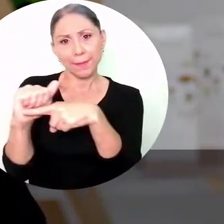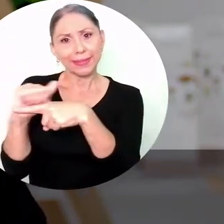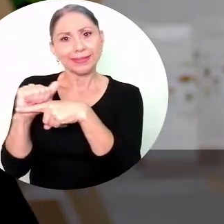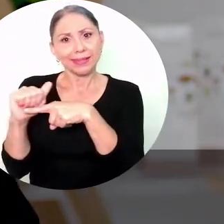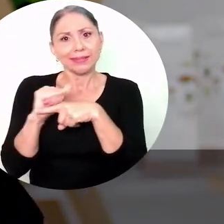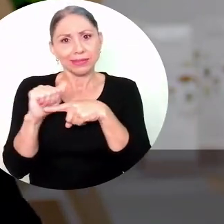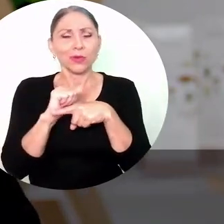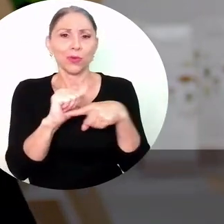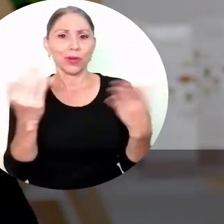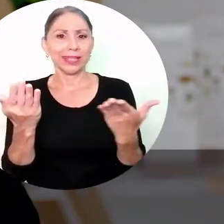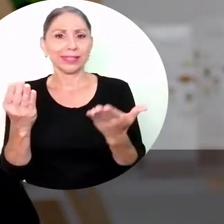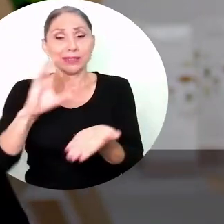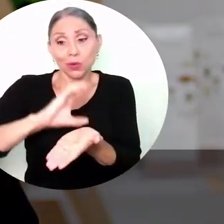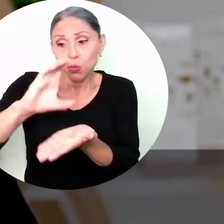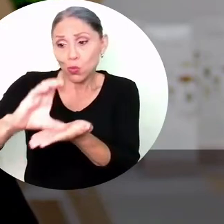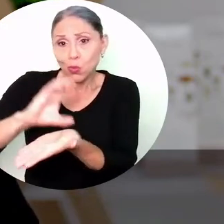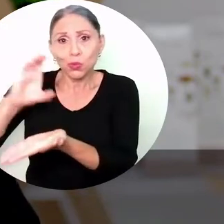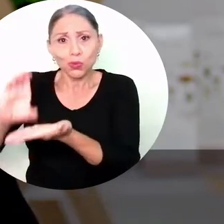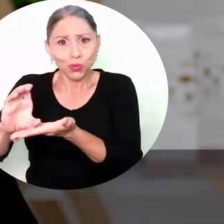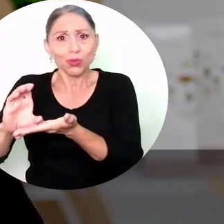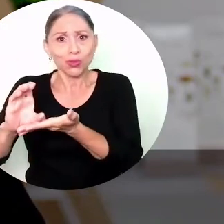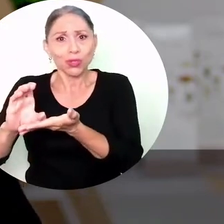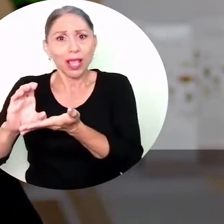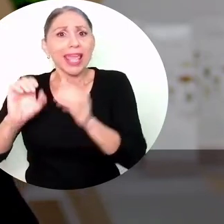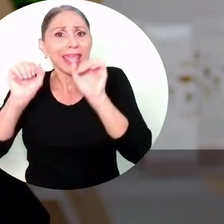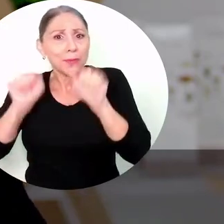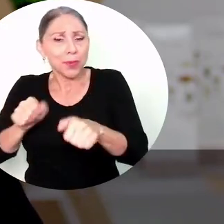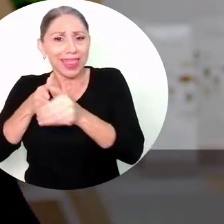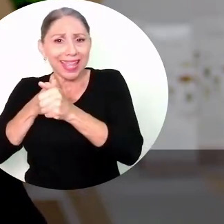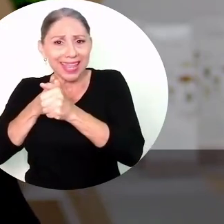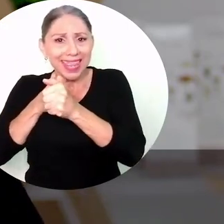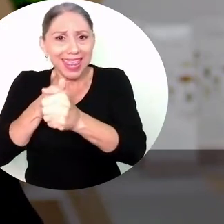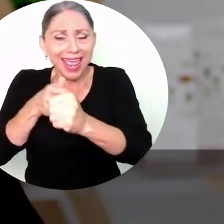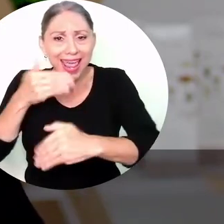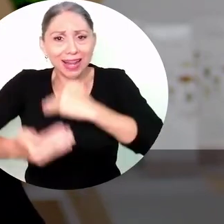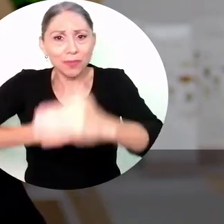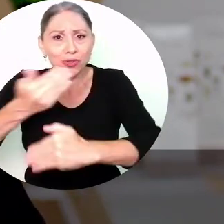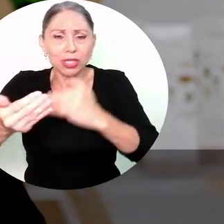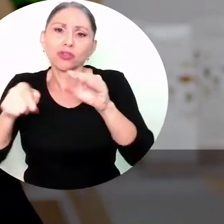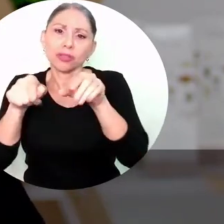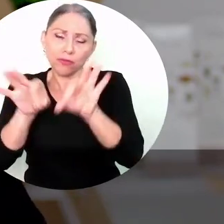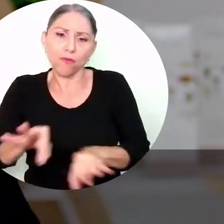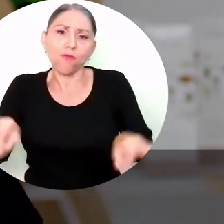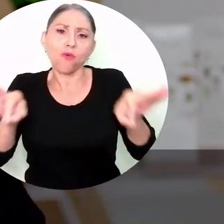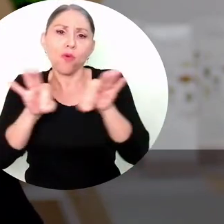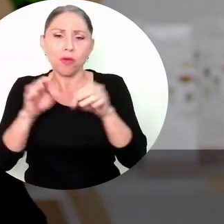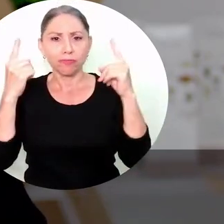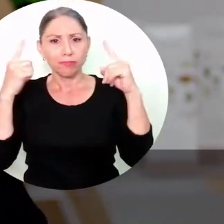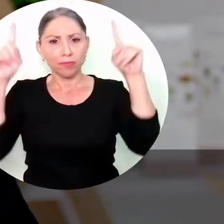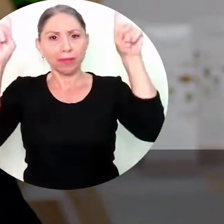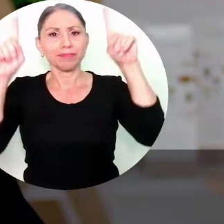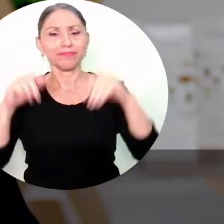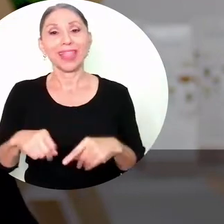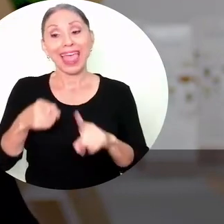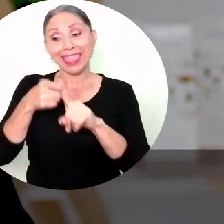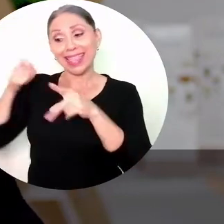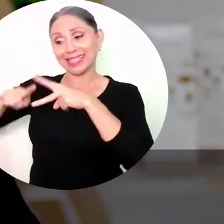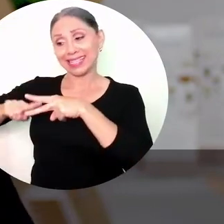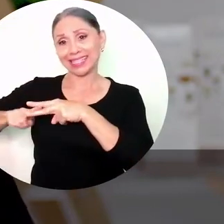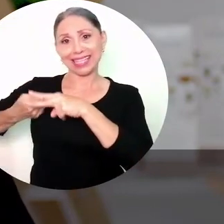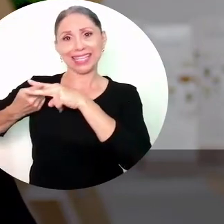capacitaciones, los cursos que nos puedan guiar en este proceso es fundamental para lograr el éxito.